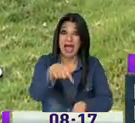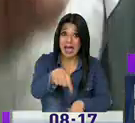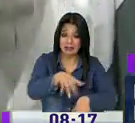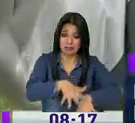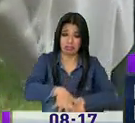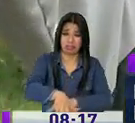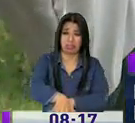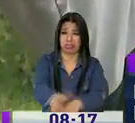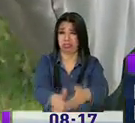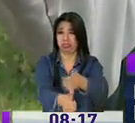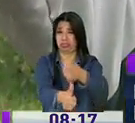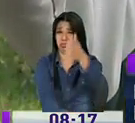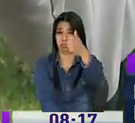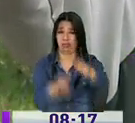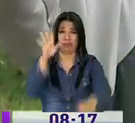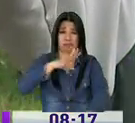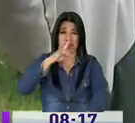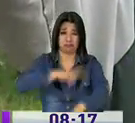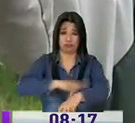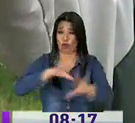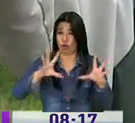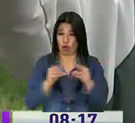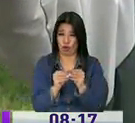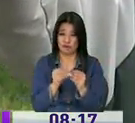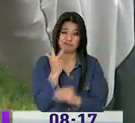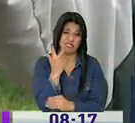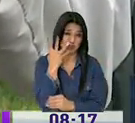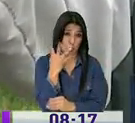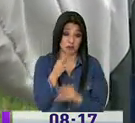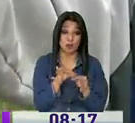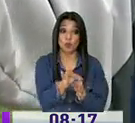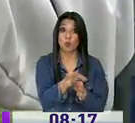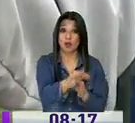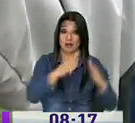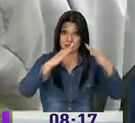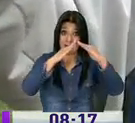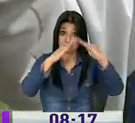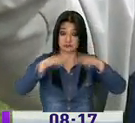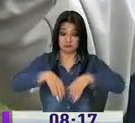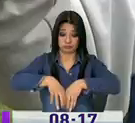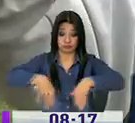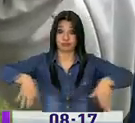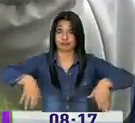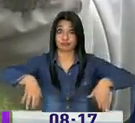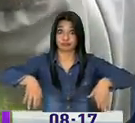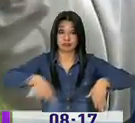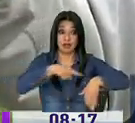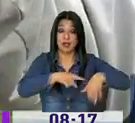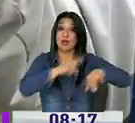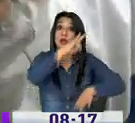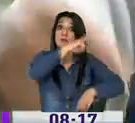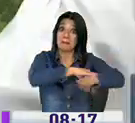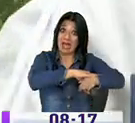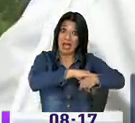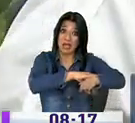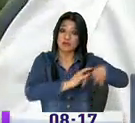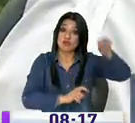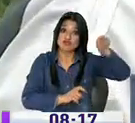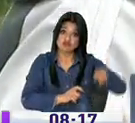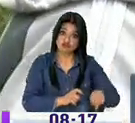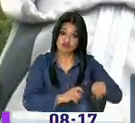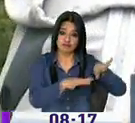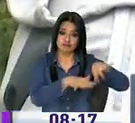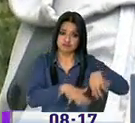hay un conjunto de acá atrás de unas tres o cuatro cuadras inclusive también de aquí de este sector